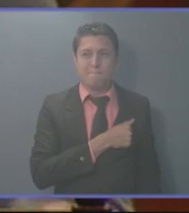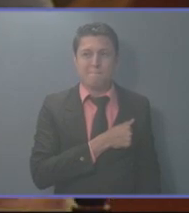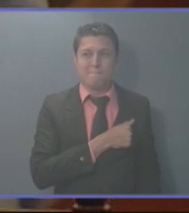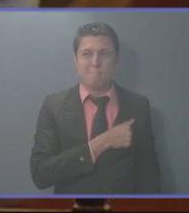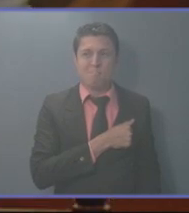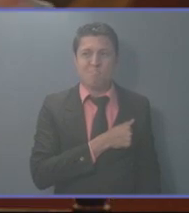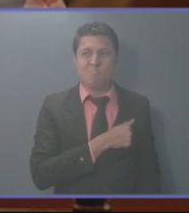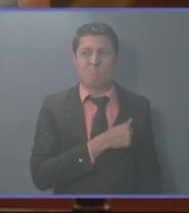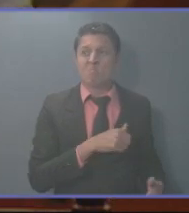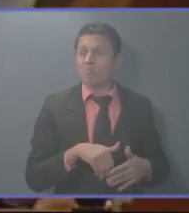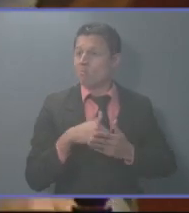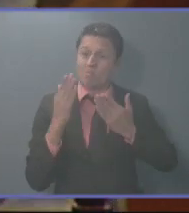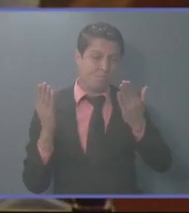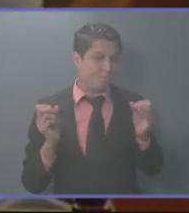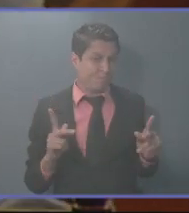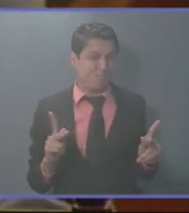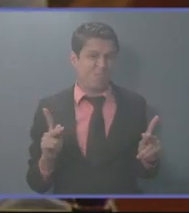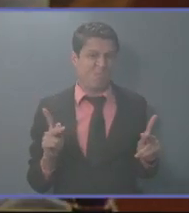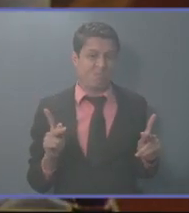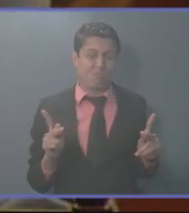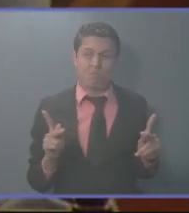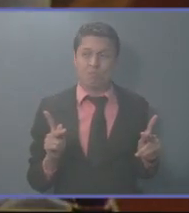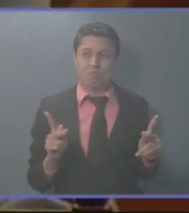que no tenía opciones,